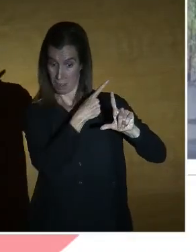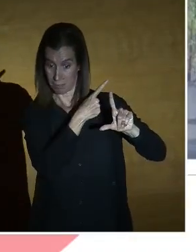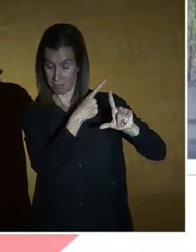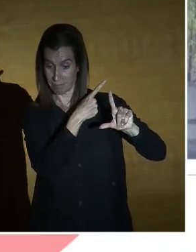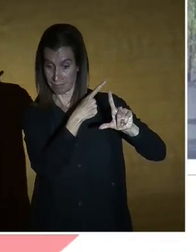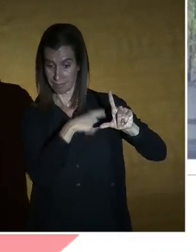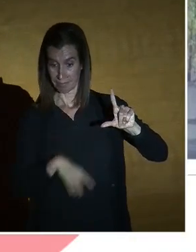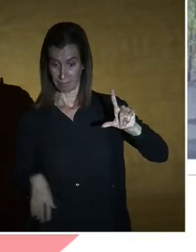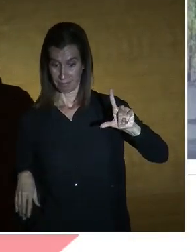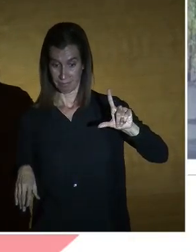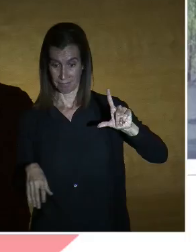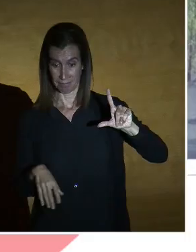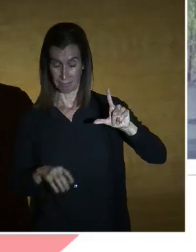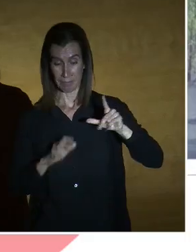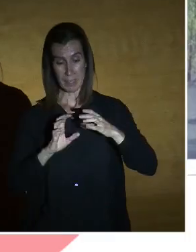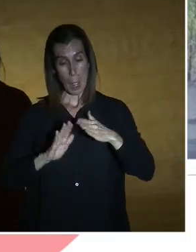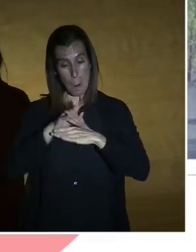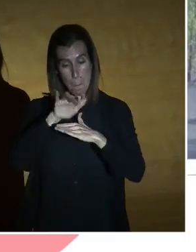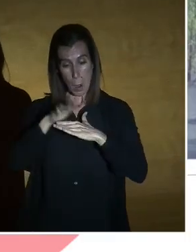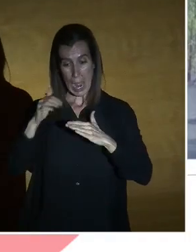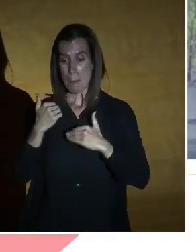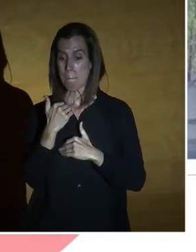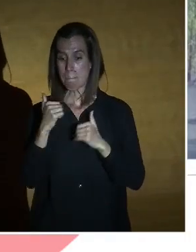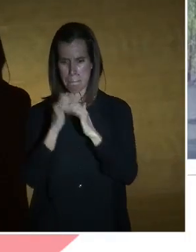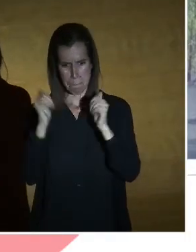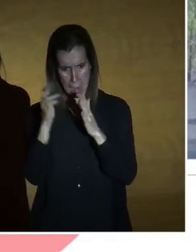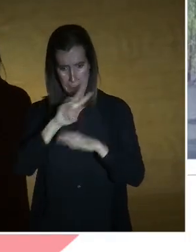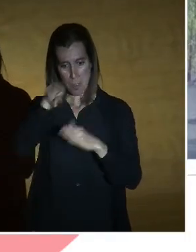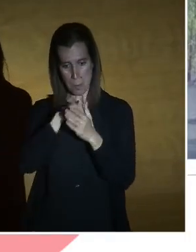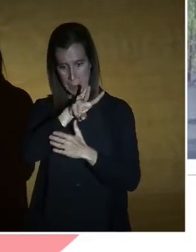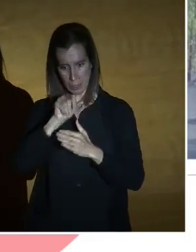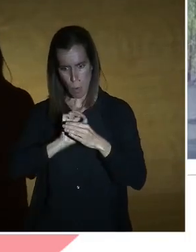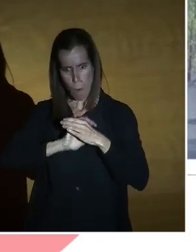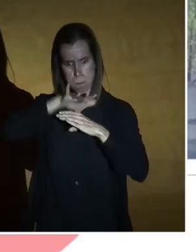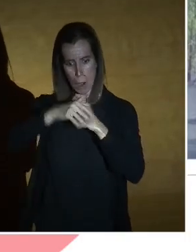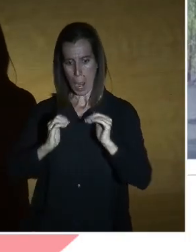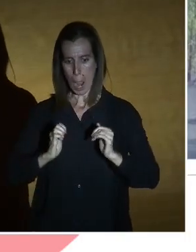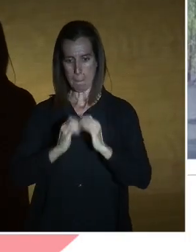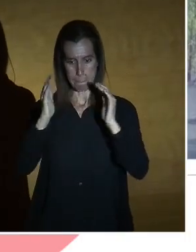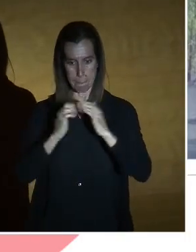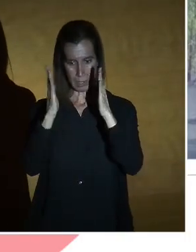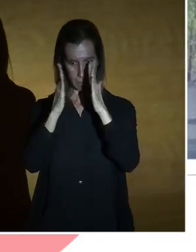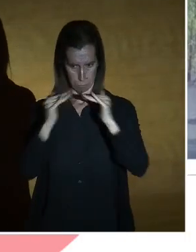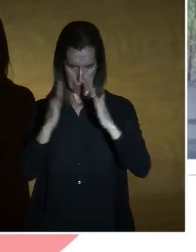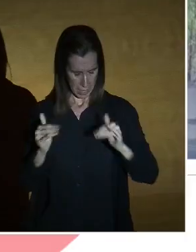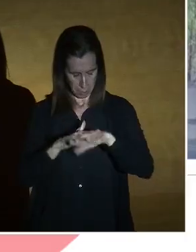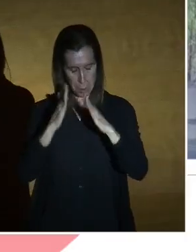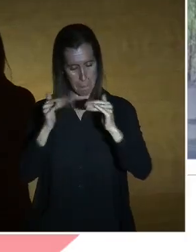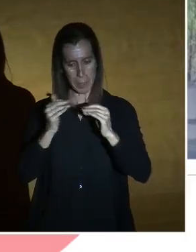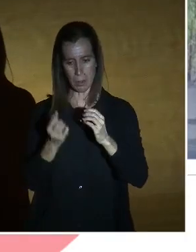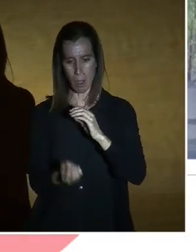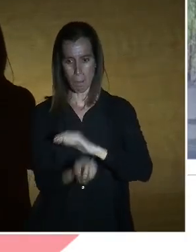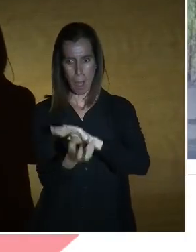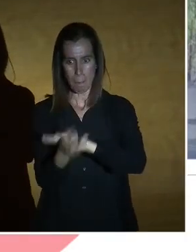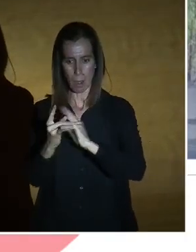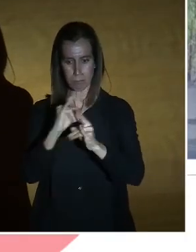del volcán de La Palma en 2021 y cómo esos pinos se han ido regenerando. Por eso me he traído estas acículas